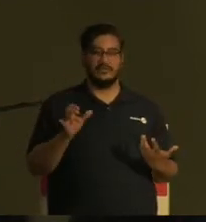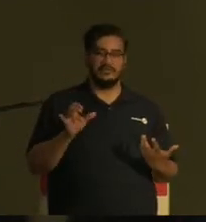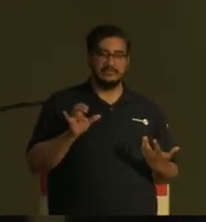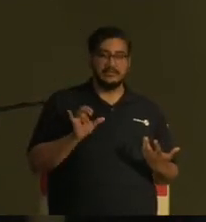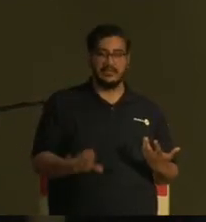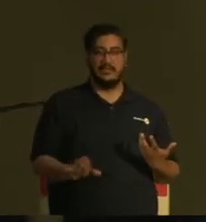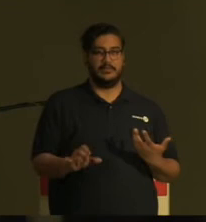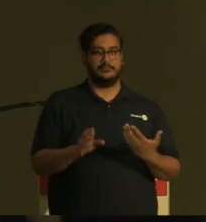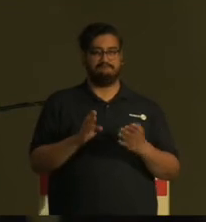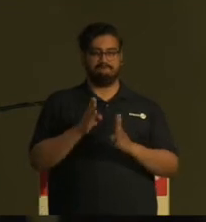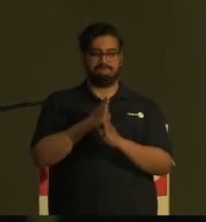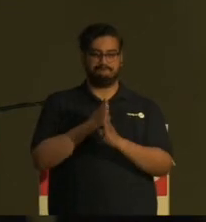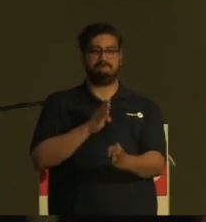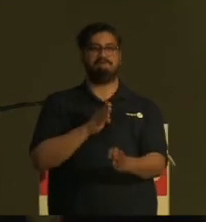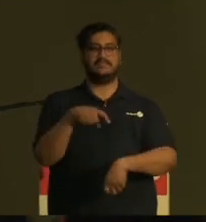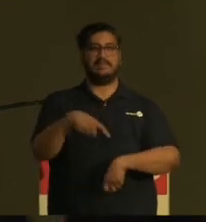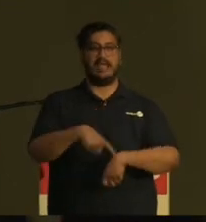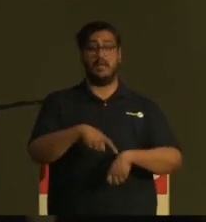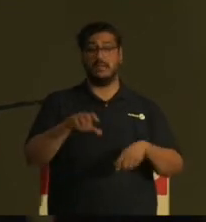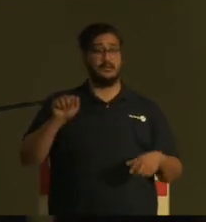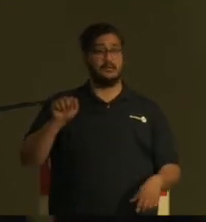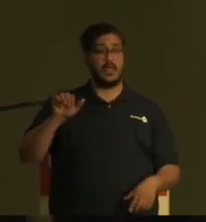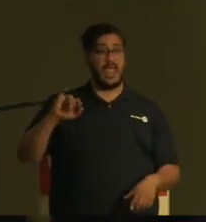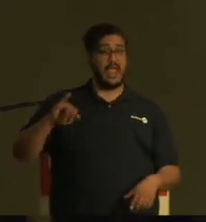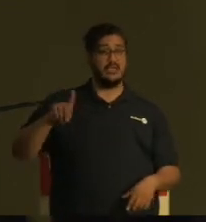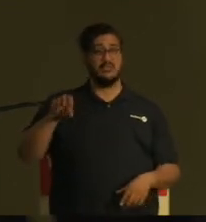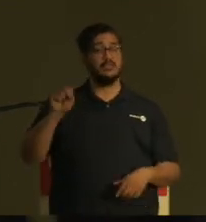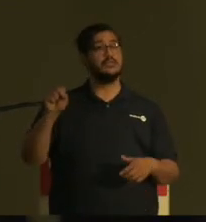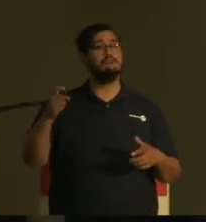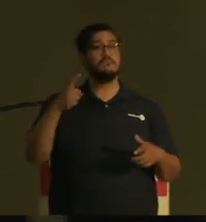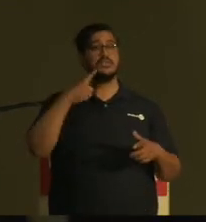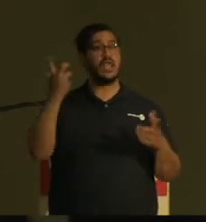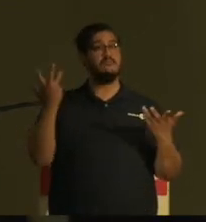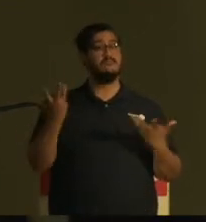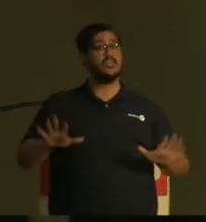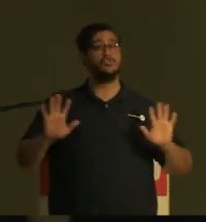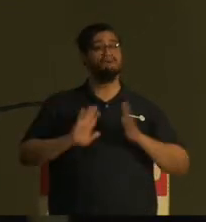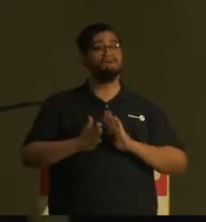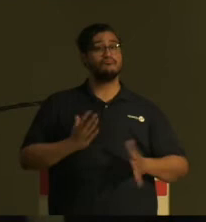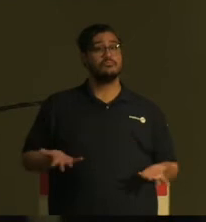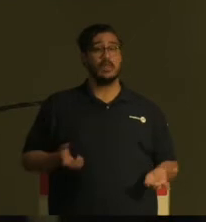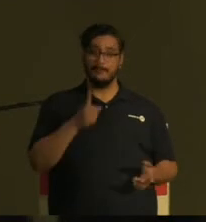linealidad en el tiempo y que el AIDS ya es superado, ¿no? Porque el COVID lo ha